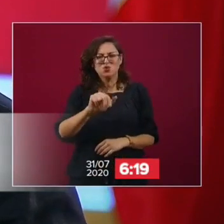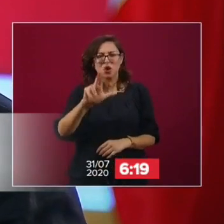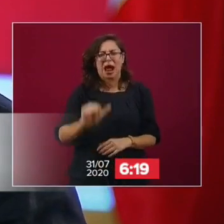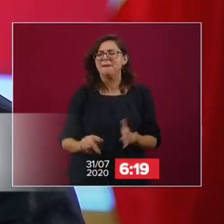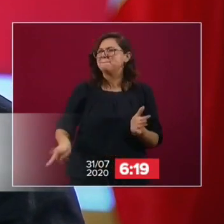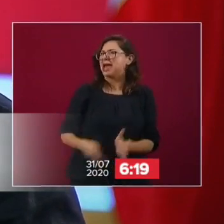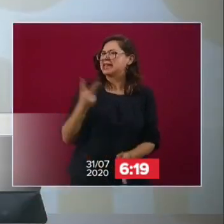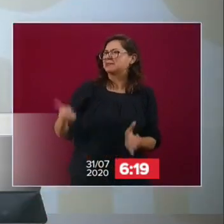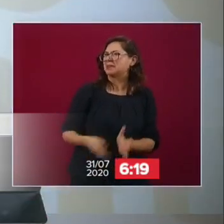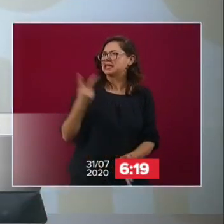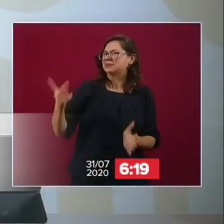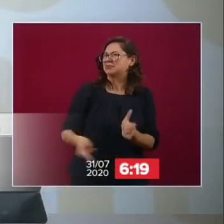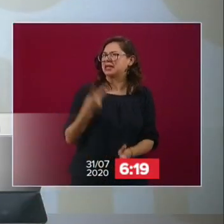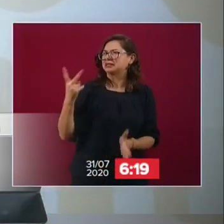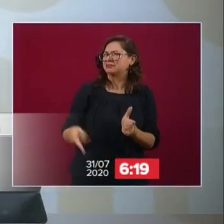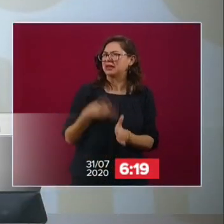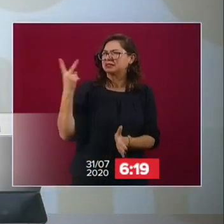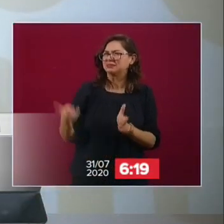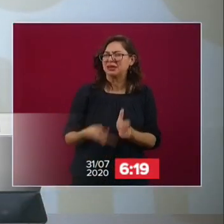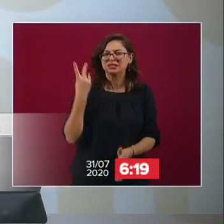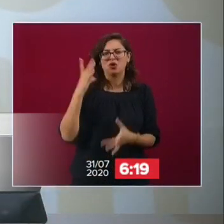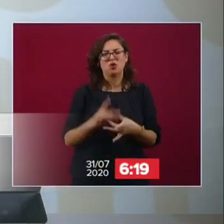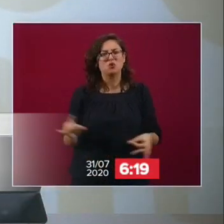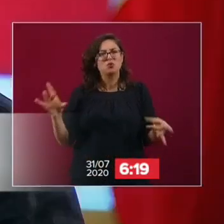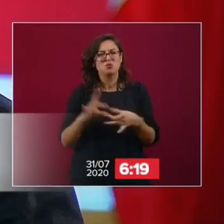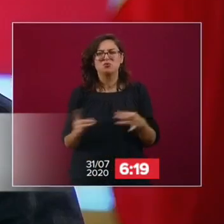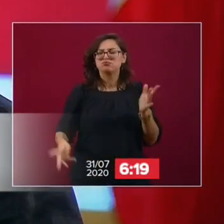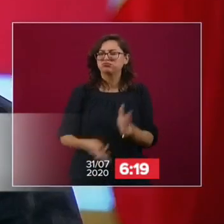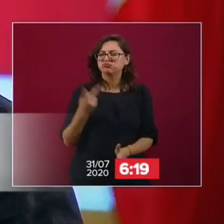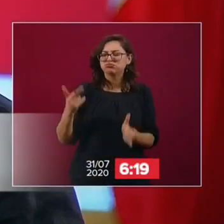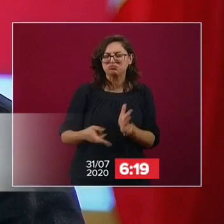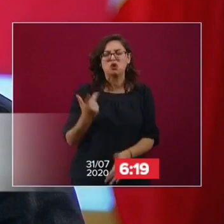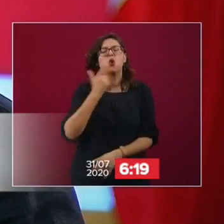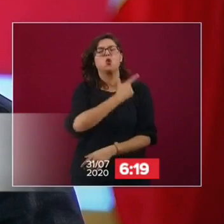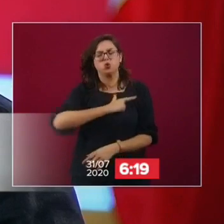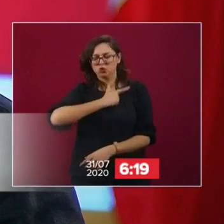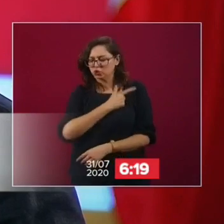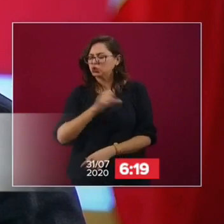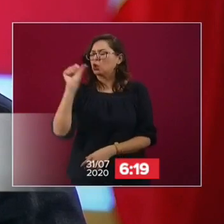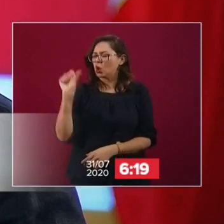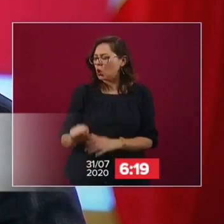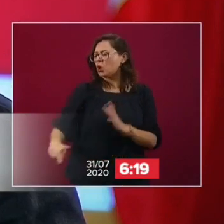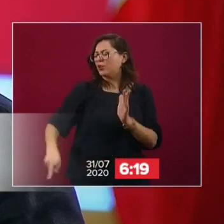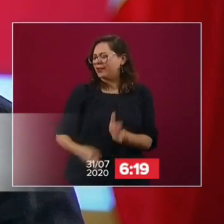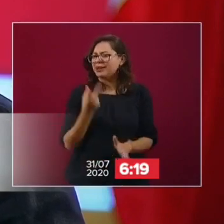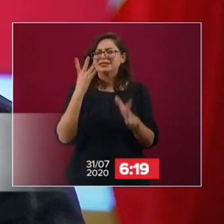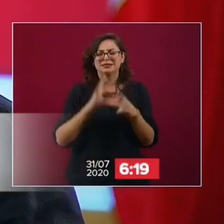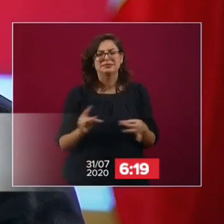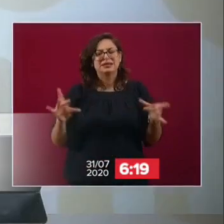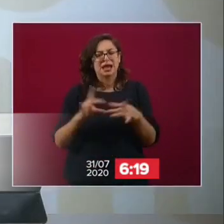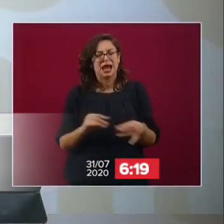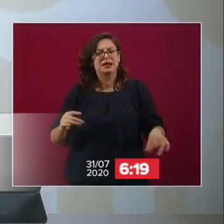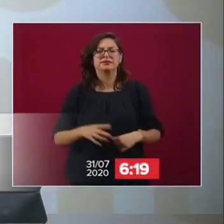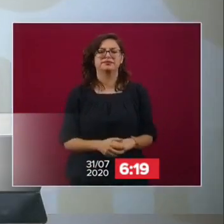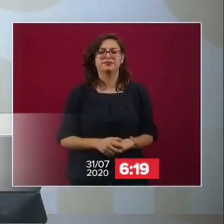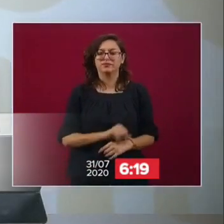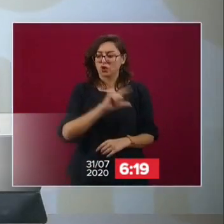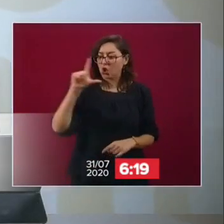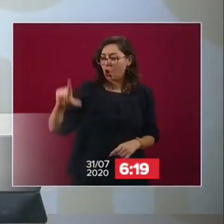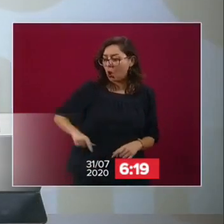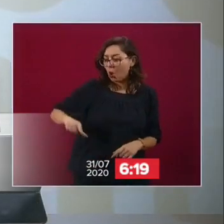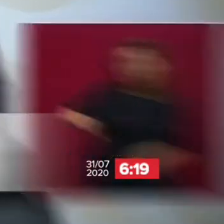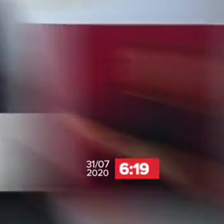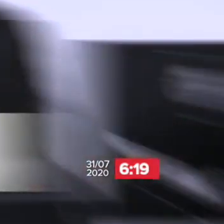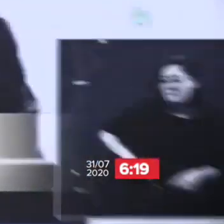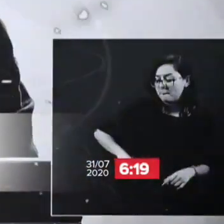veces que sean necesarias con gusto lo volvemos a explicar la manera en que actúa el gobierno de méxico no es a través